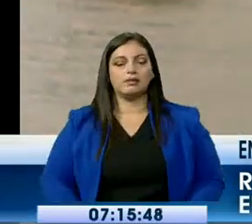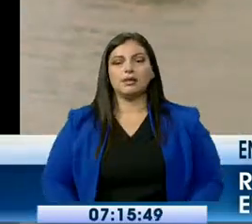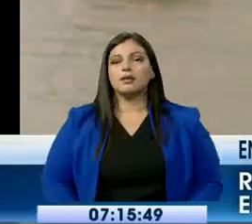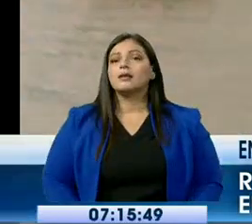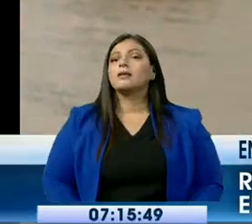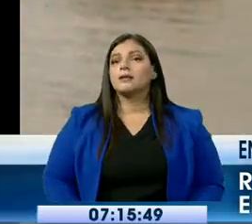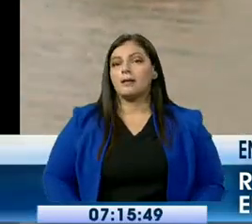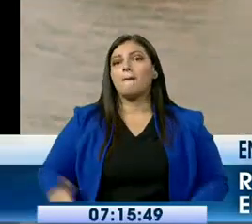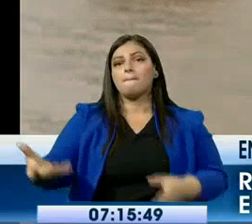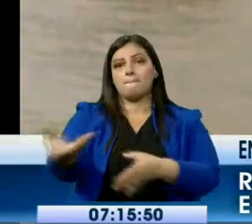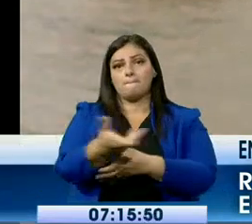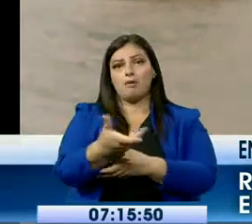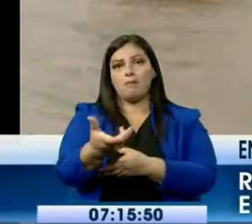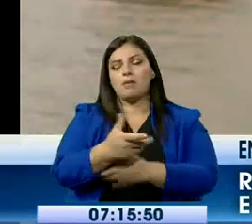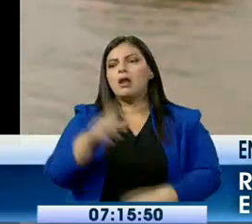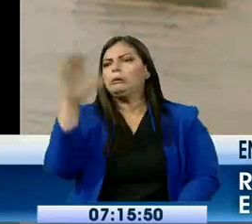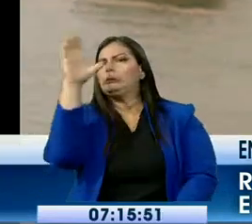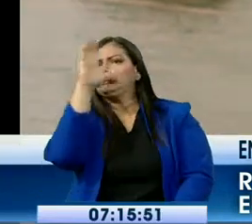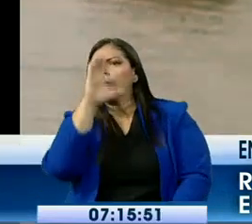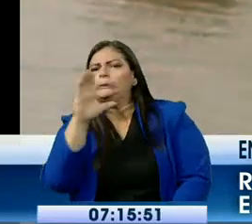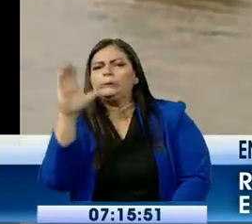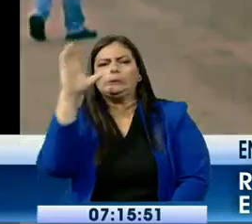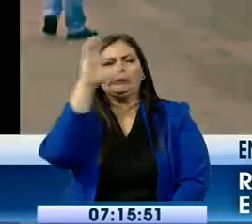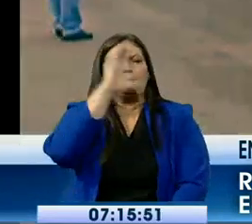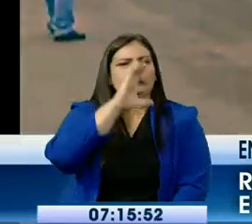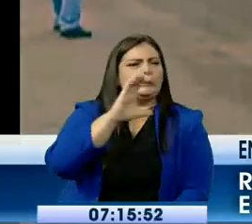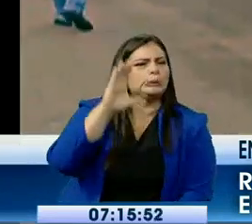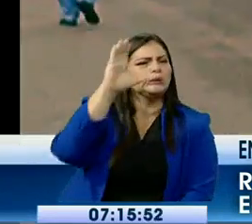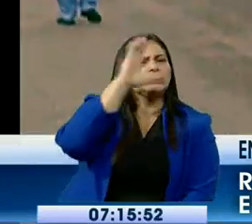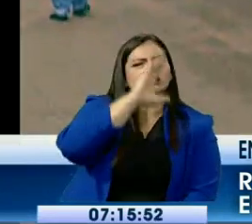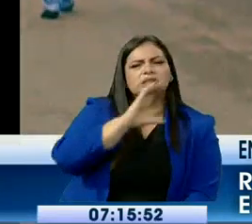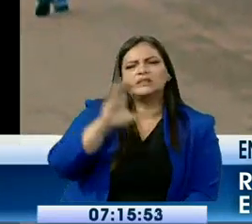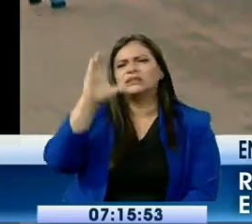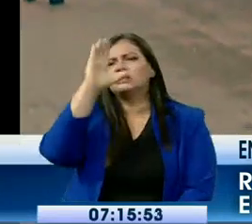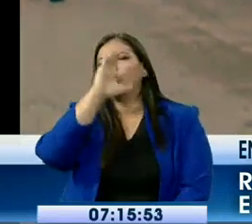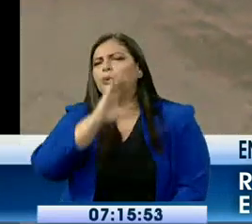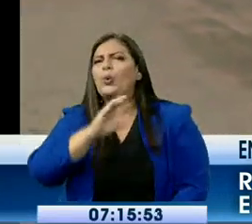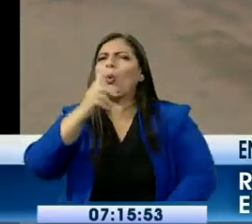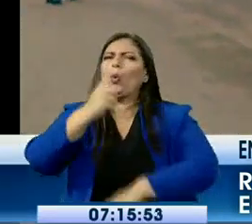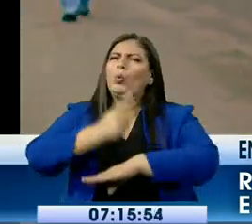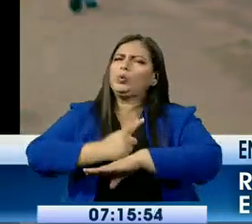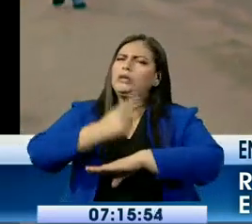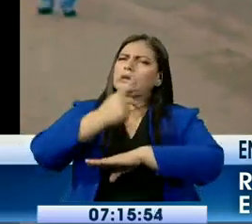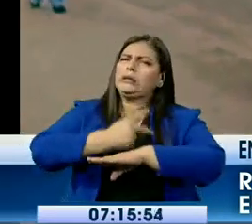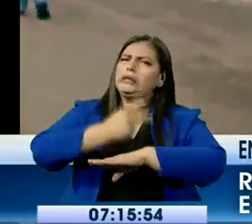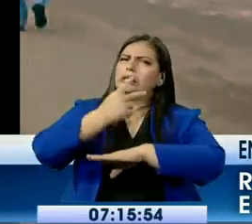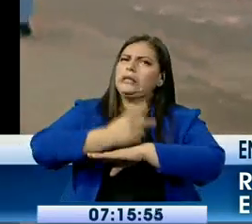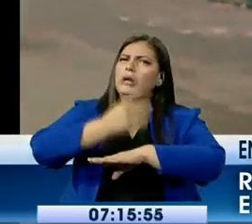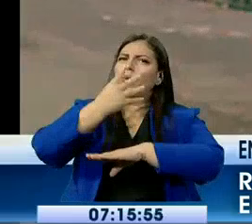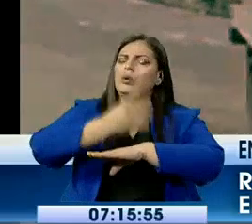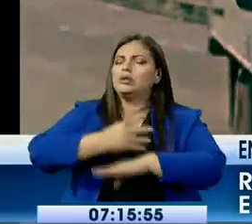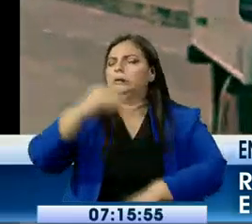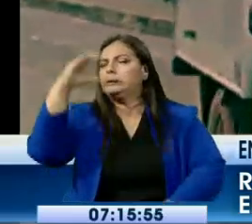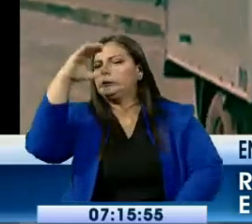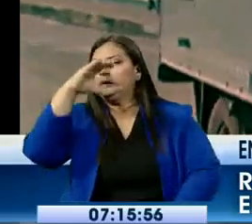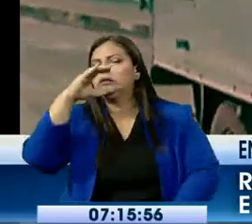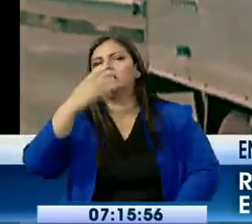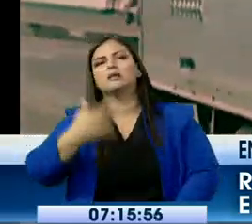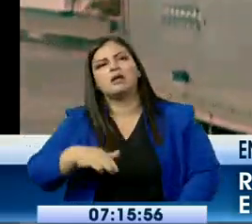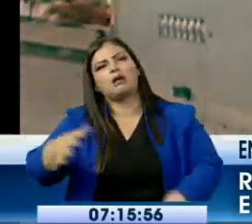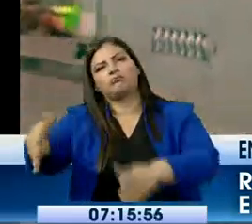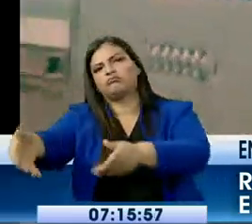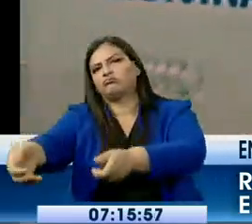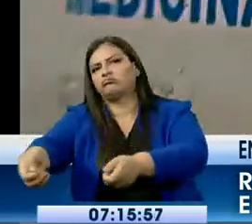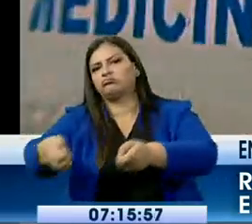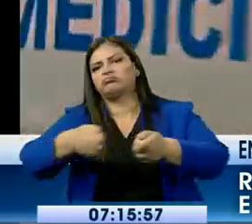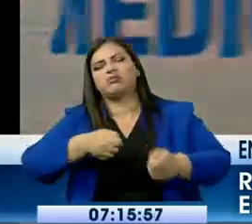trabajaron constantemente para devolverle la tranquilidad a esas personas que solo querían ver a Gabriel y ahora le darán cristiana